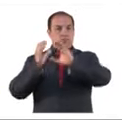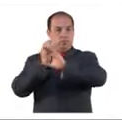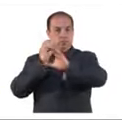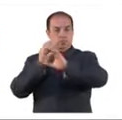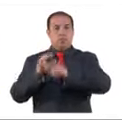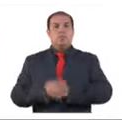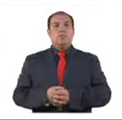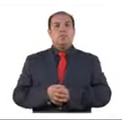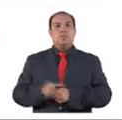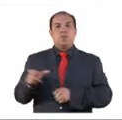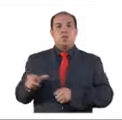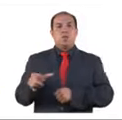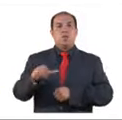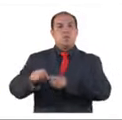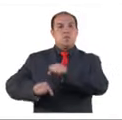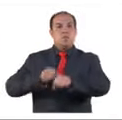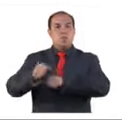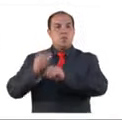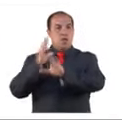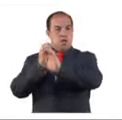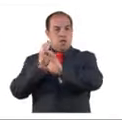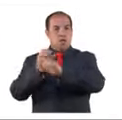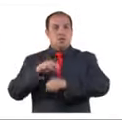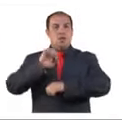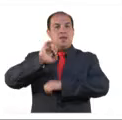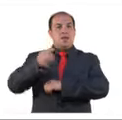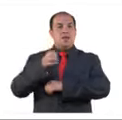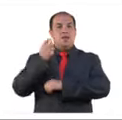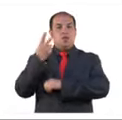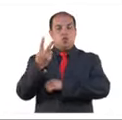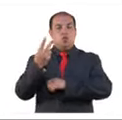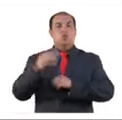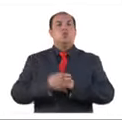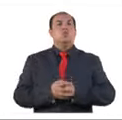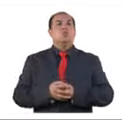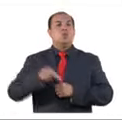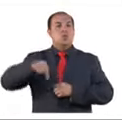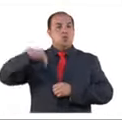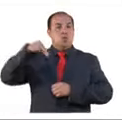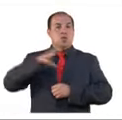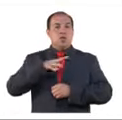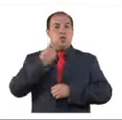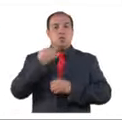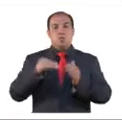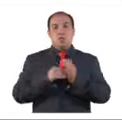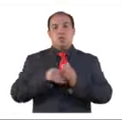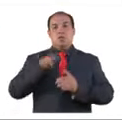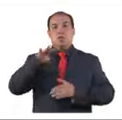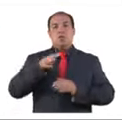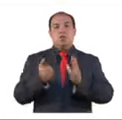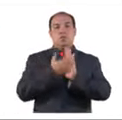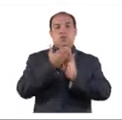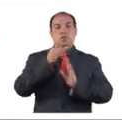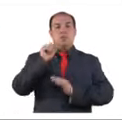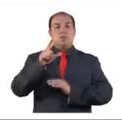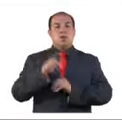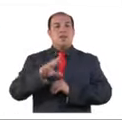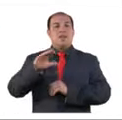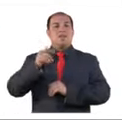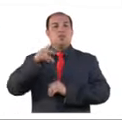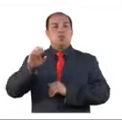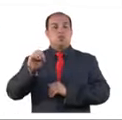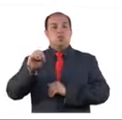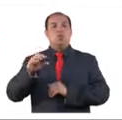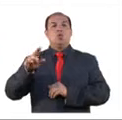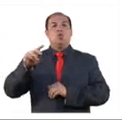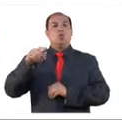bus bici de G2 Norte, que ese se había hecho desde el año 2019, las ciclovías de casco de Santo Tomás, que son importantes para estudiantes, la de ferrocarril